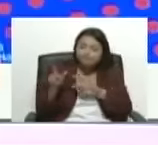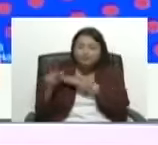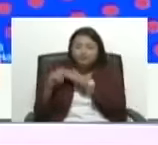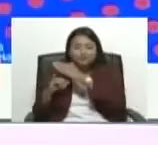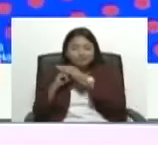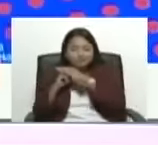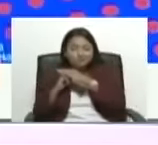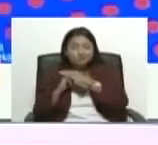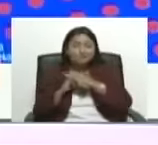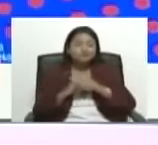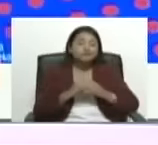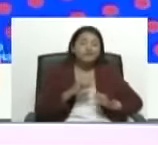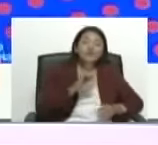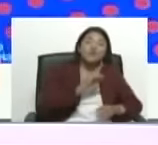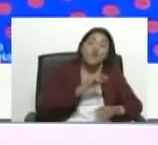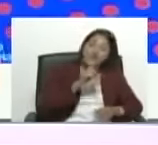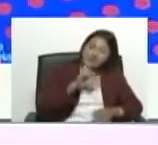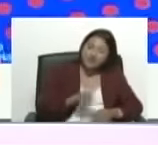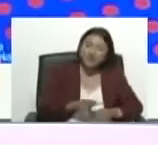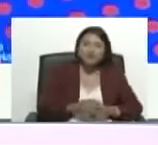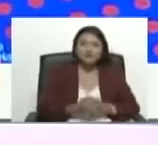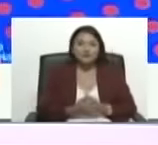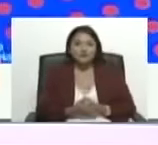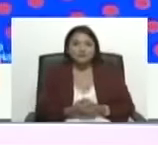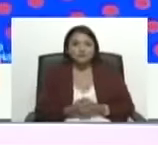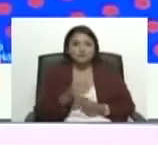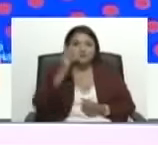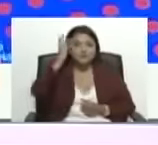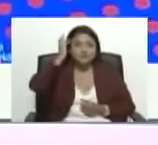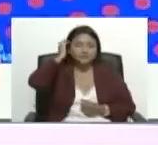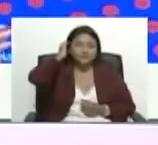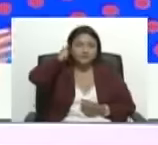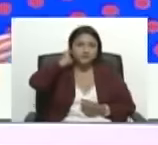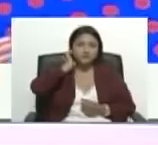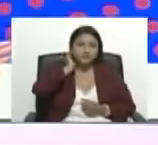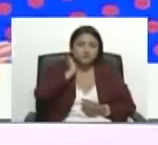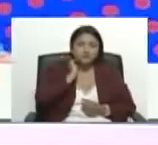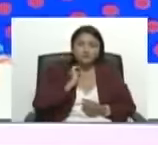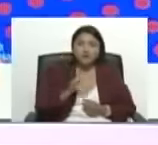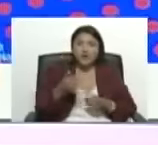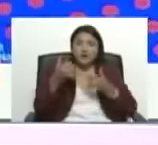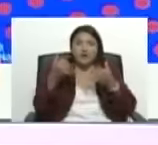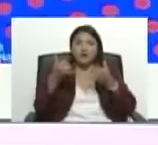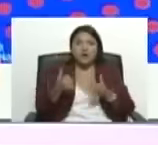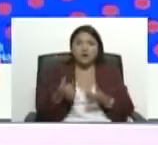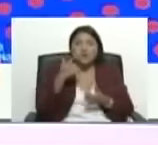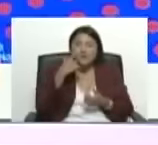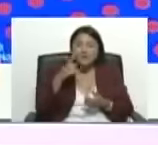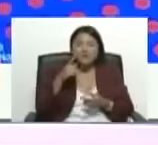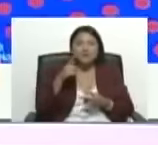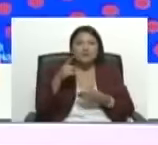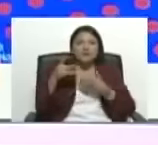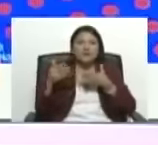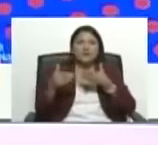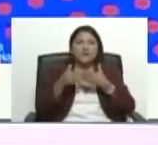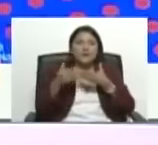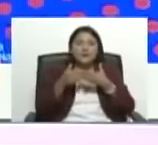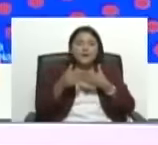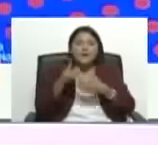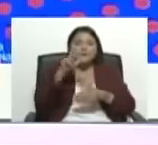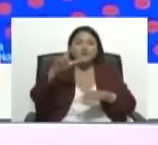temprano. Y ahora les dio, por esas imágenes espantosas que estamos viendo, por agredir a nuestros